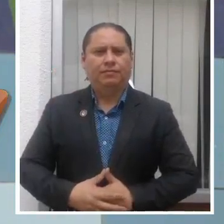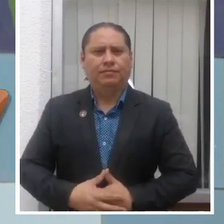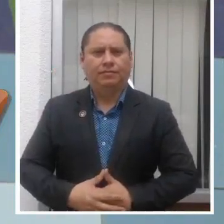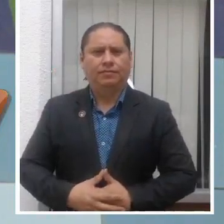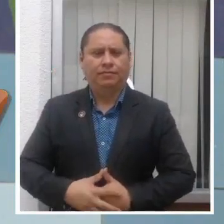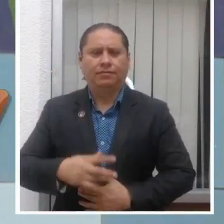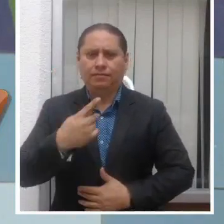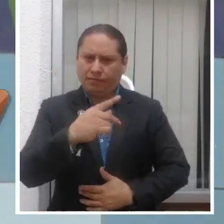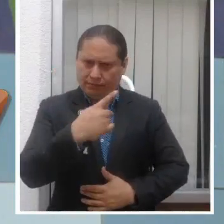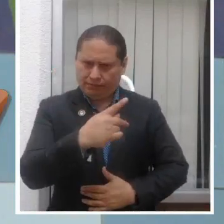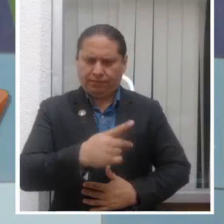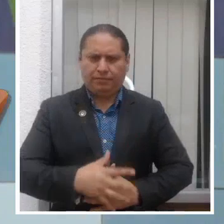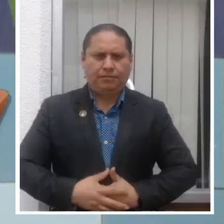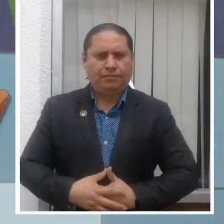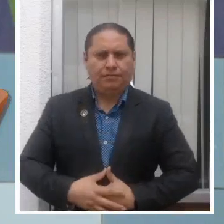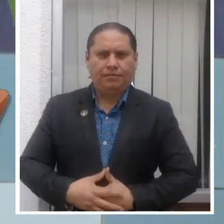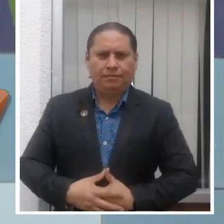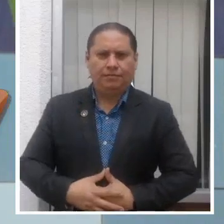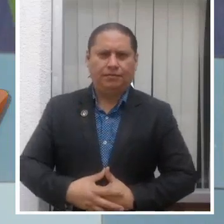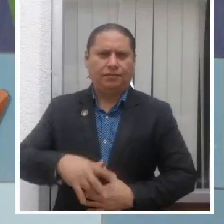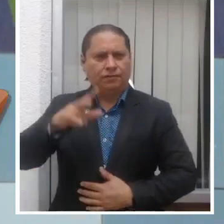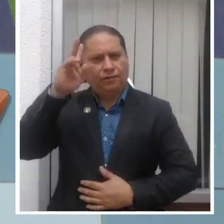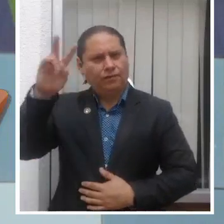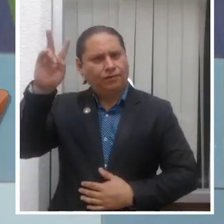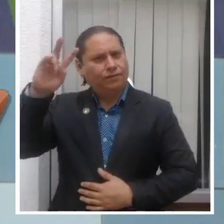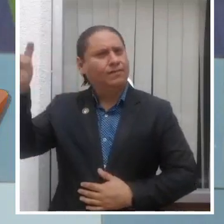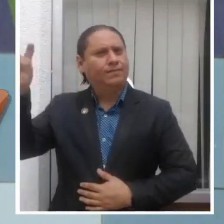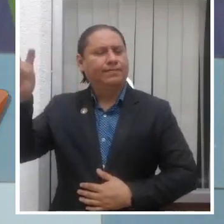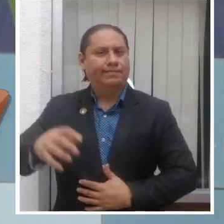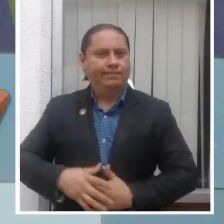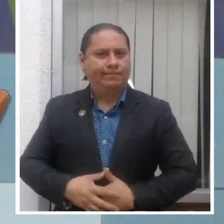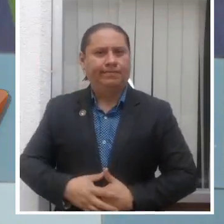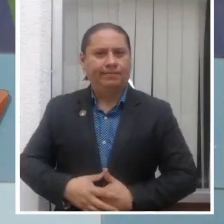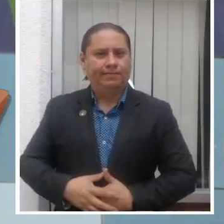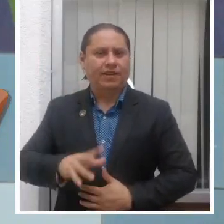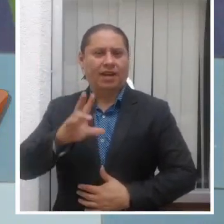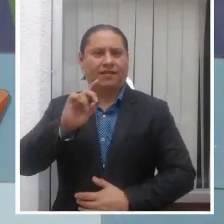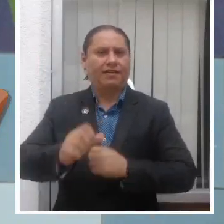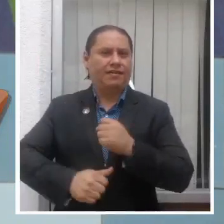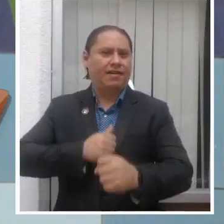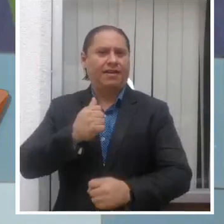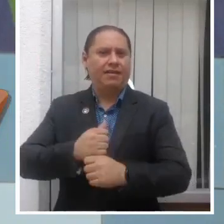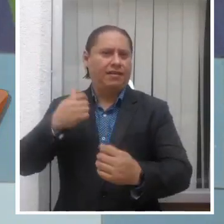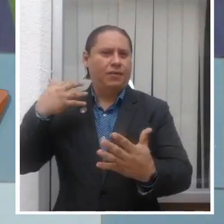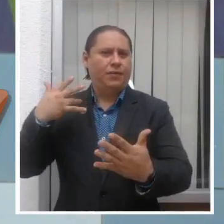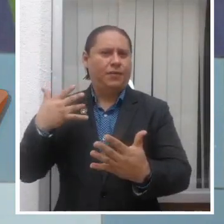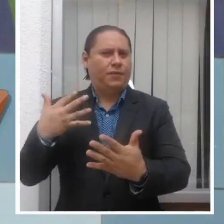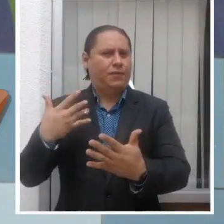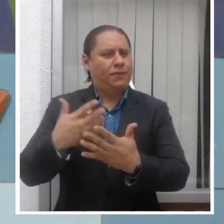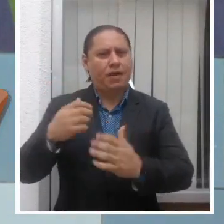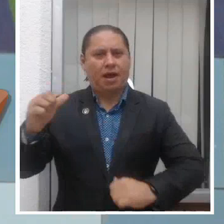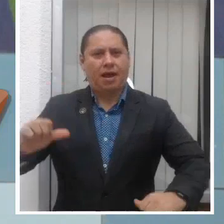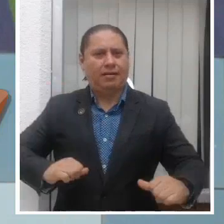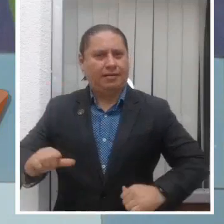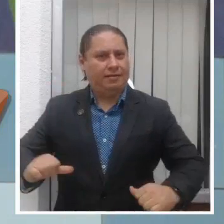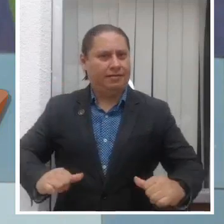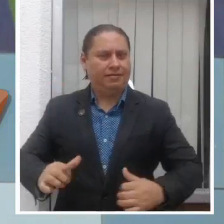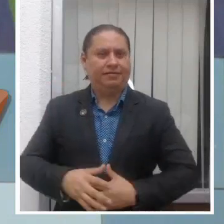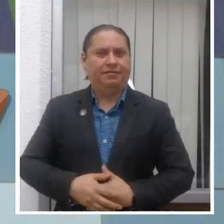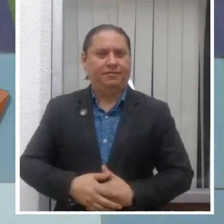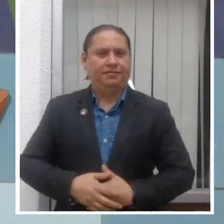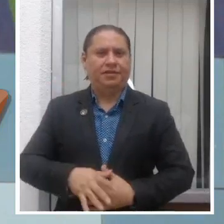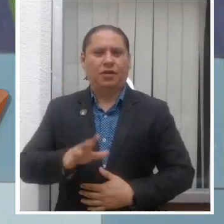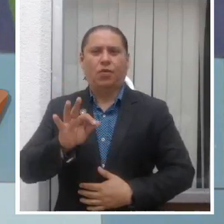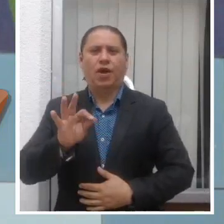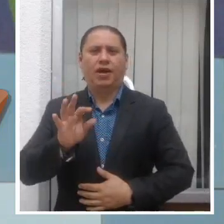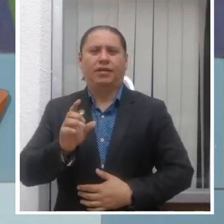para mí es un sueño, después de más de 30 años de actividad, ya casi a